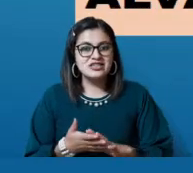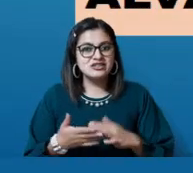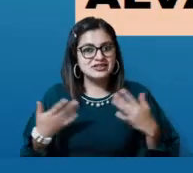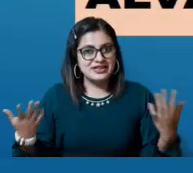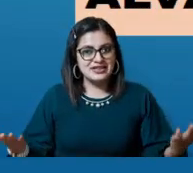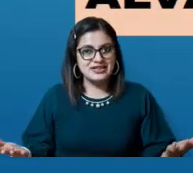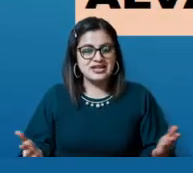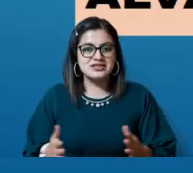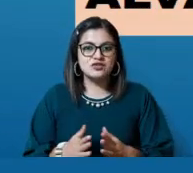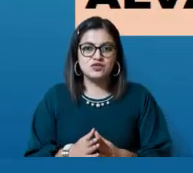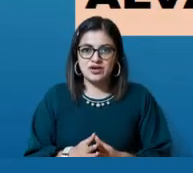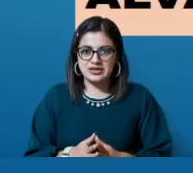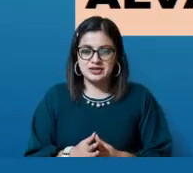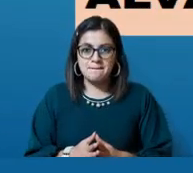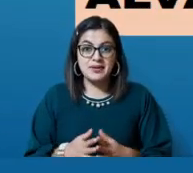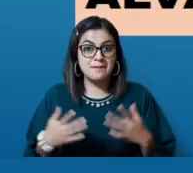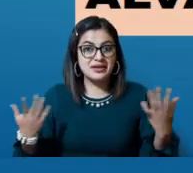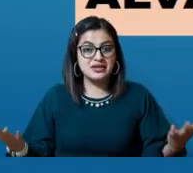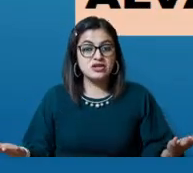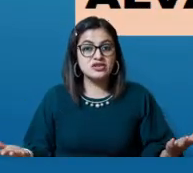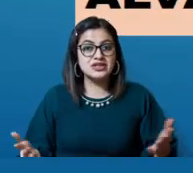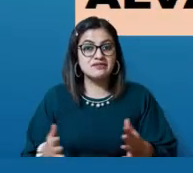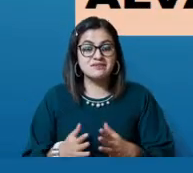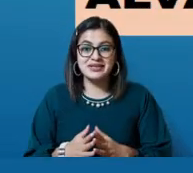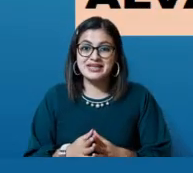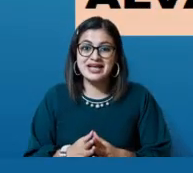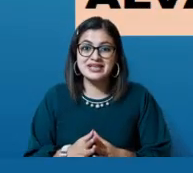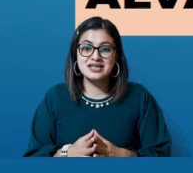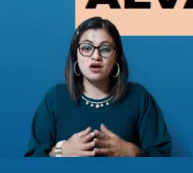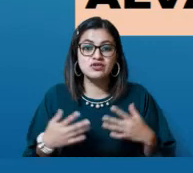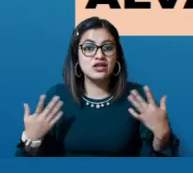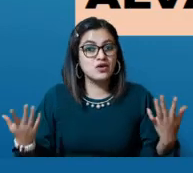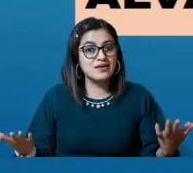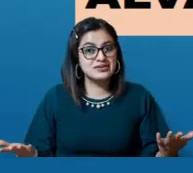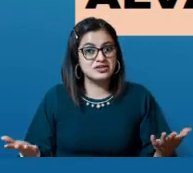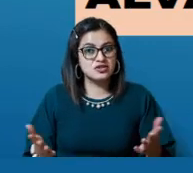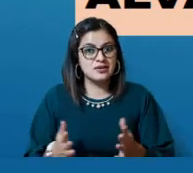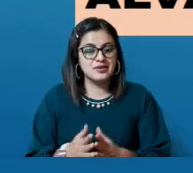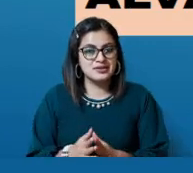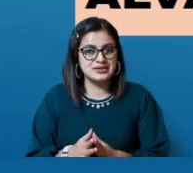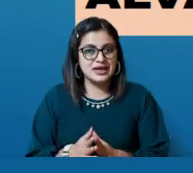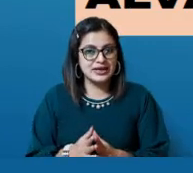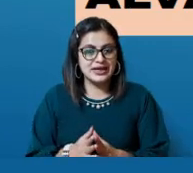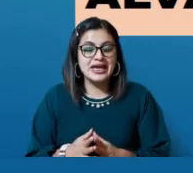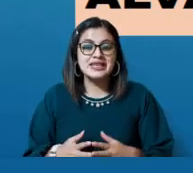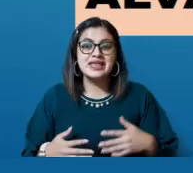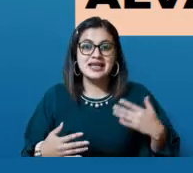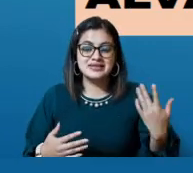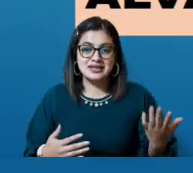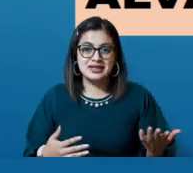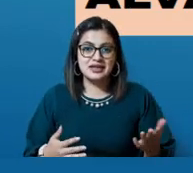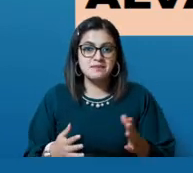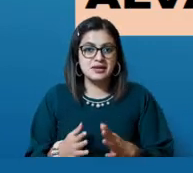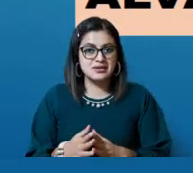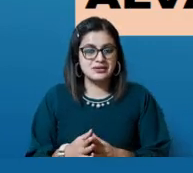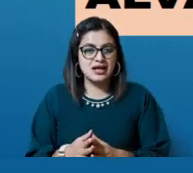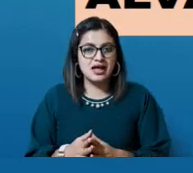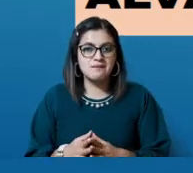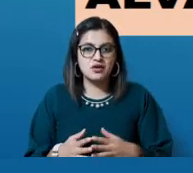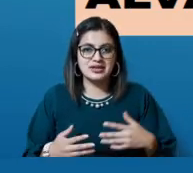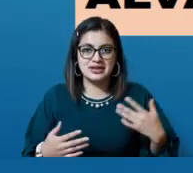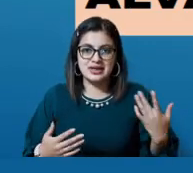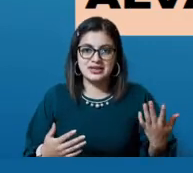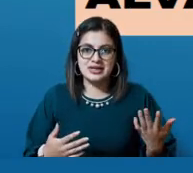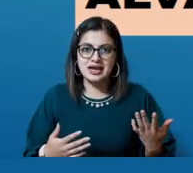Hola, niños y niñas de Honduras. Bienvenidos y bienvenidas a una nueva sesión de aprendizaje de la estrategia